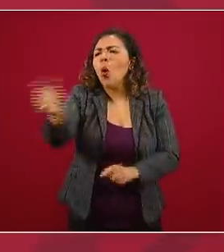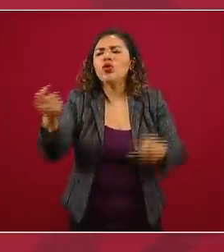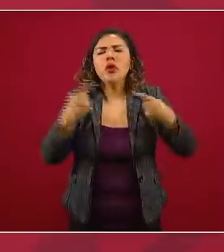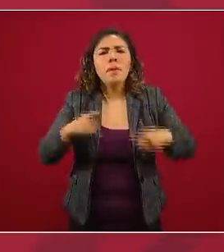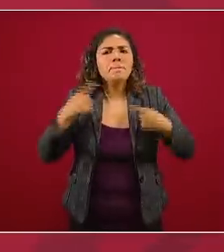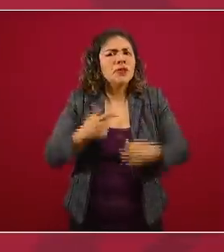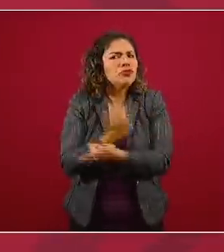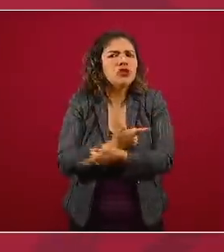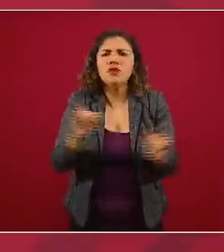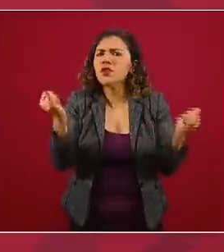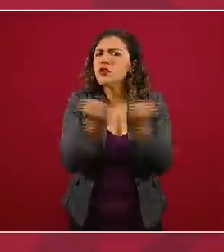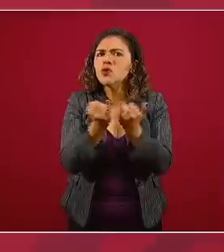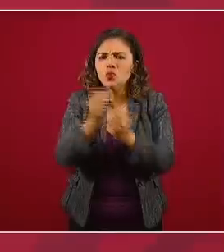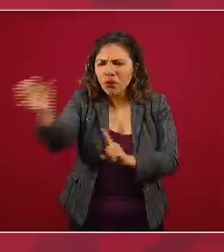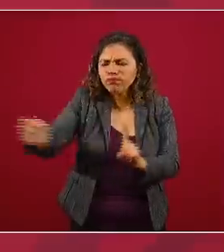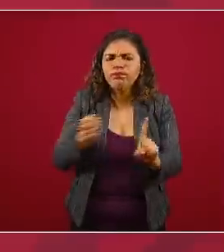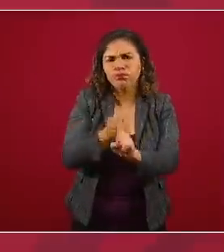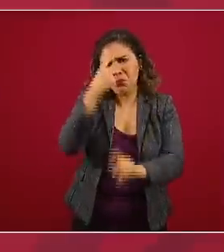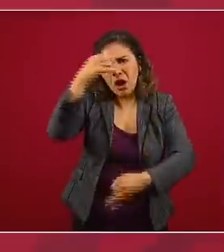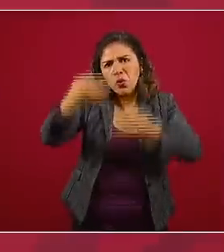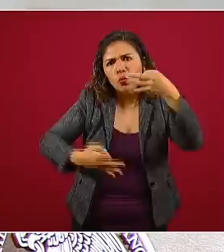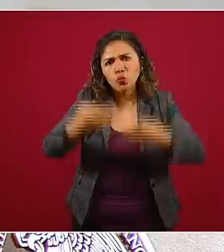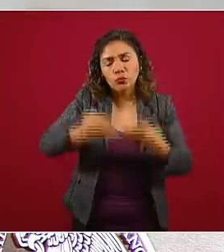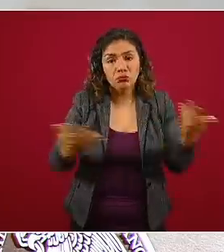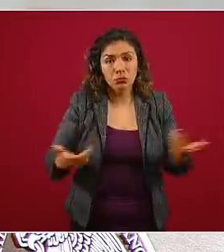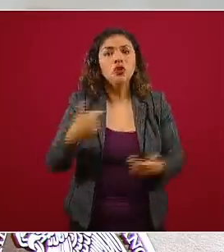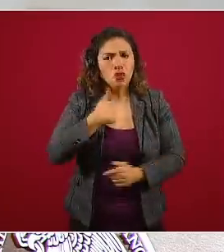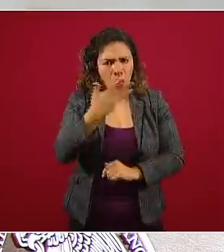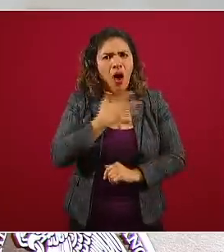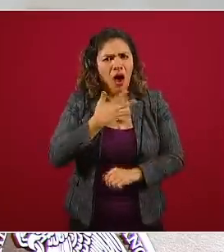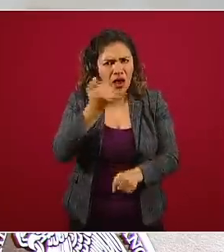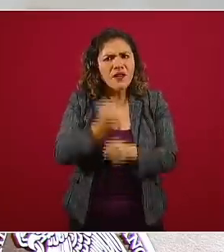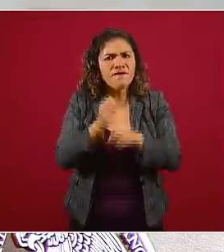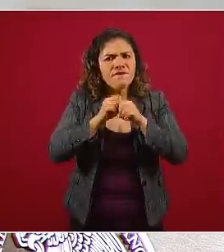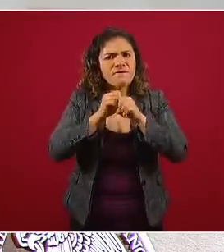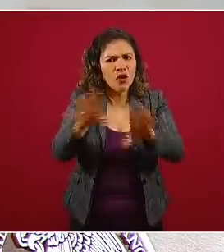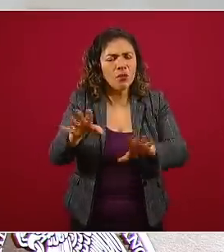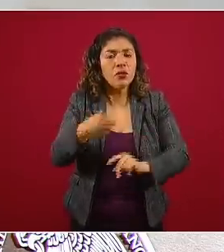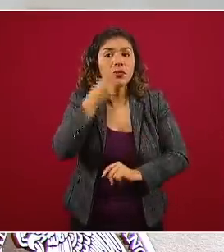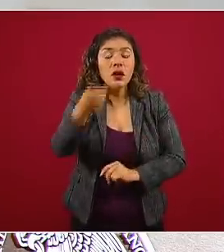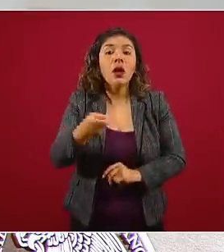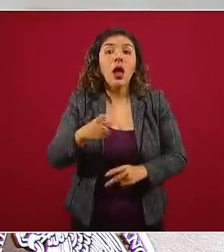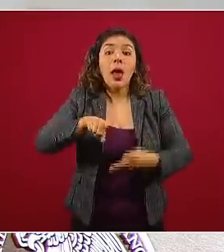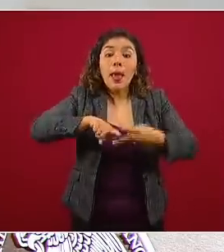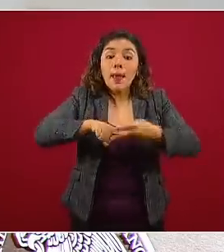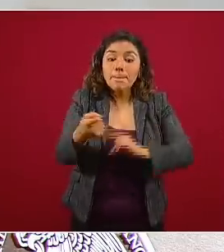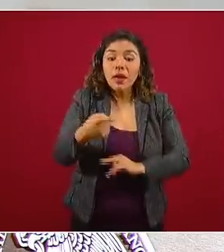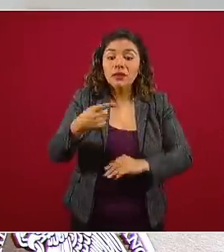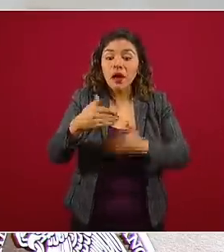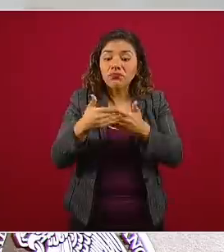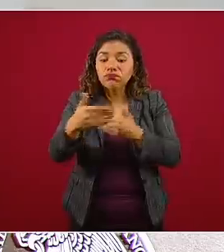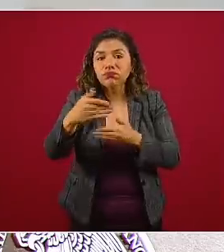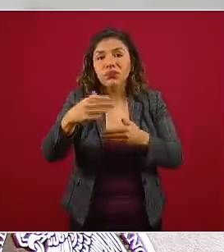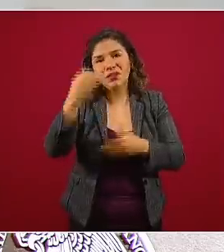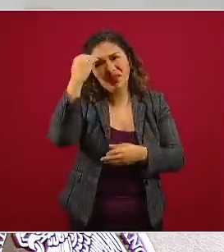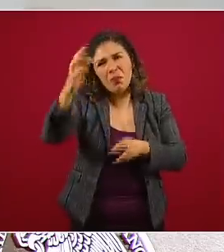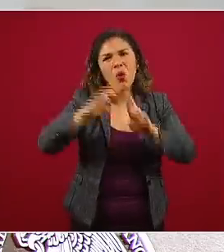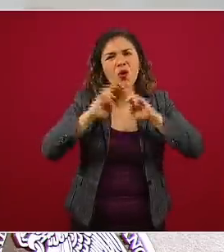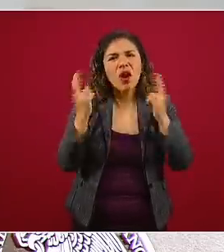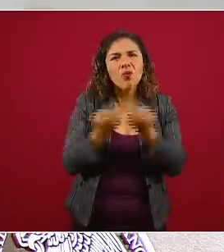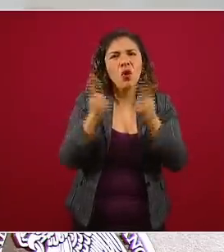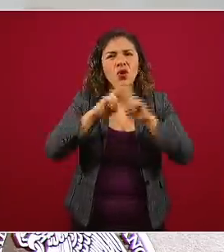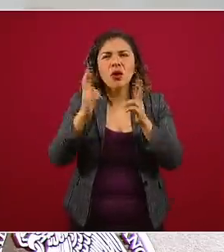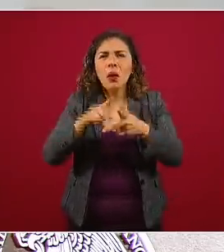ciudadano tengo la información que iniciando el periodo ordinario a